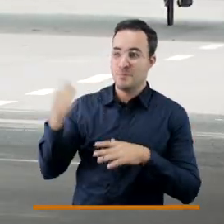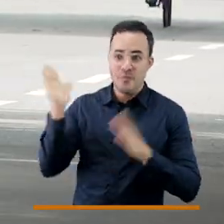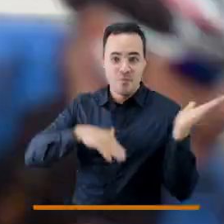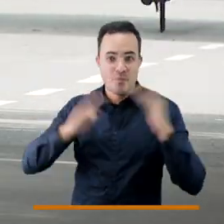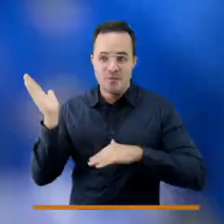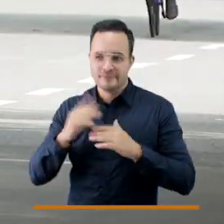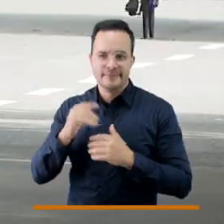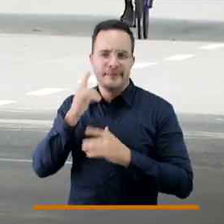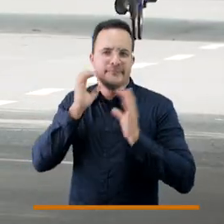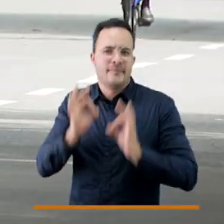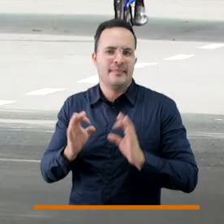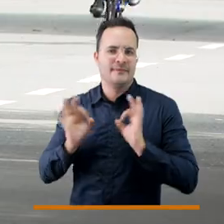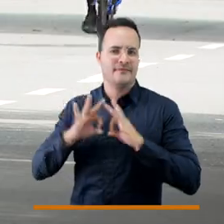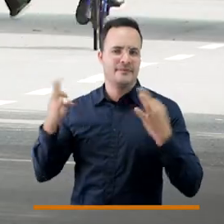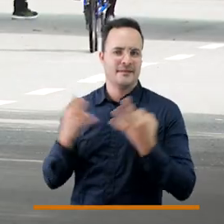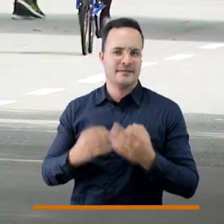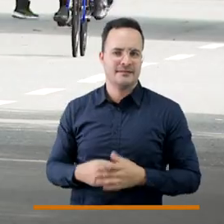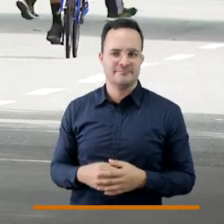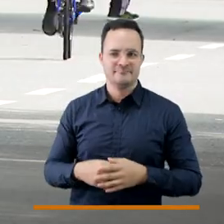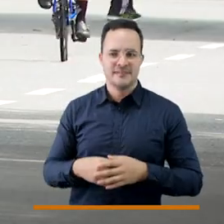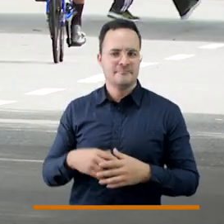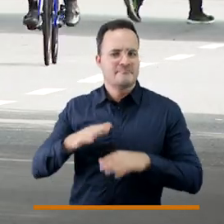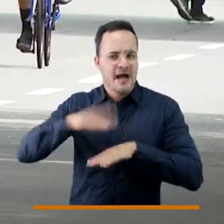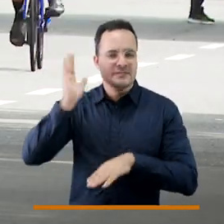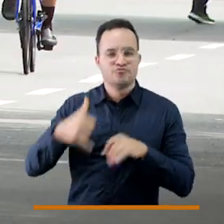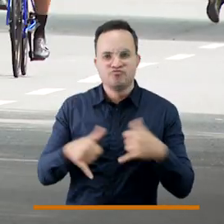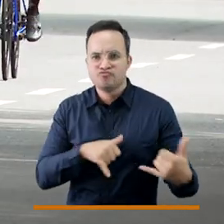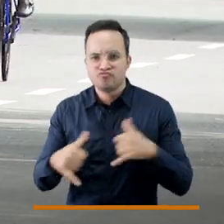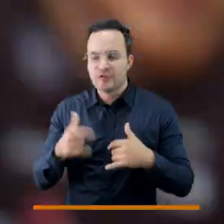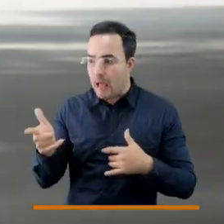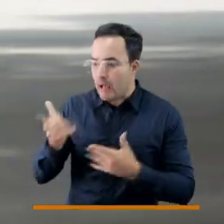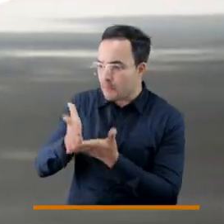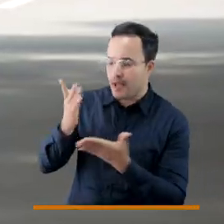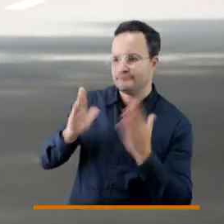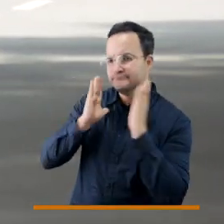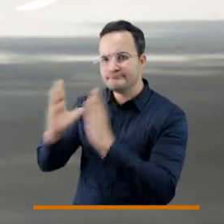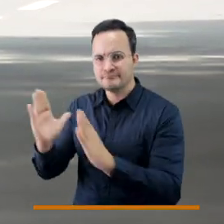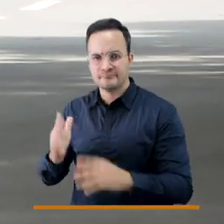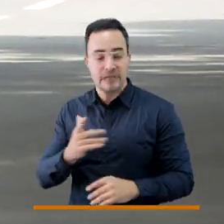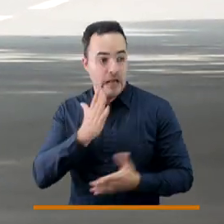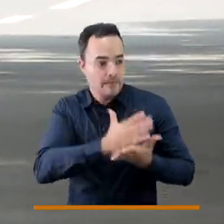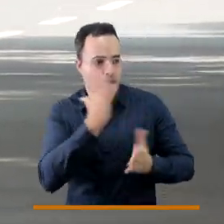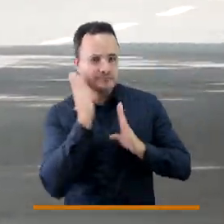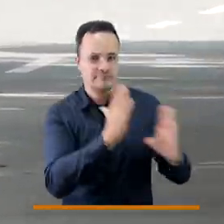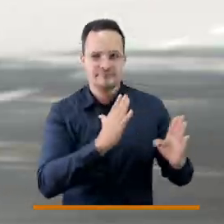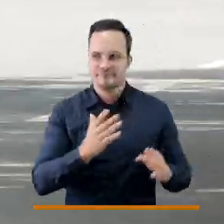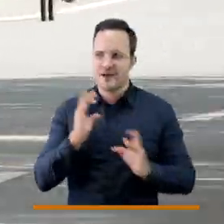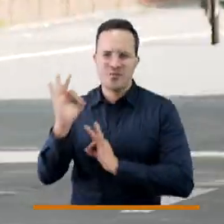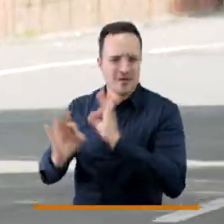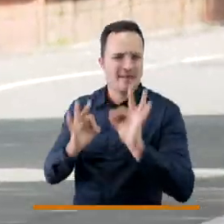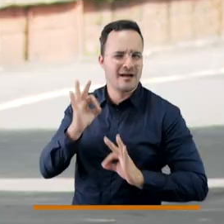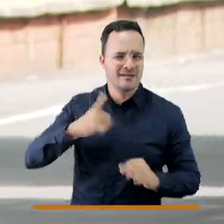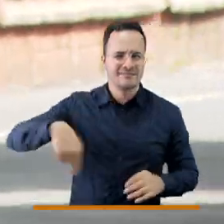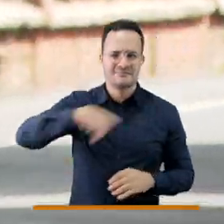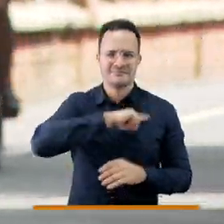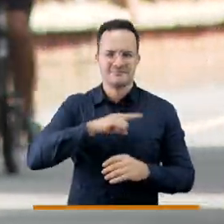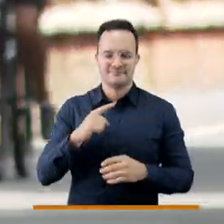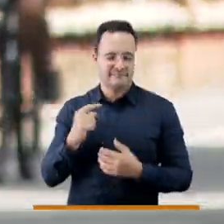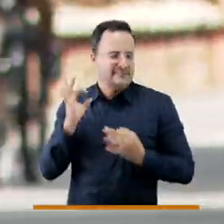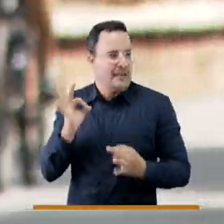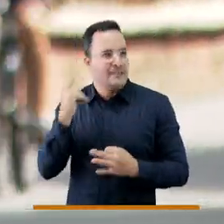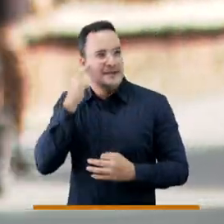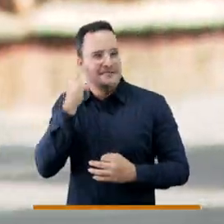familia. El ciclismo es solidario, aquí nos cuidamos todos y nos mantenemos por encima de cualquier